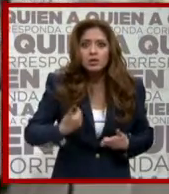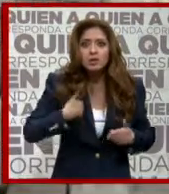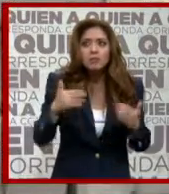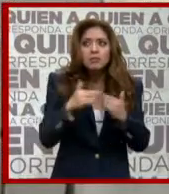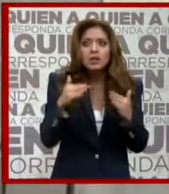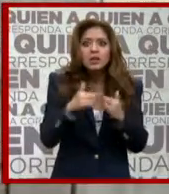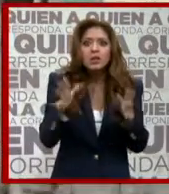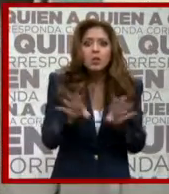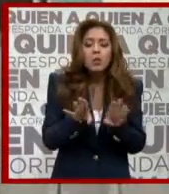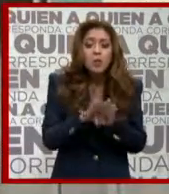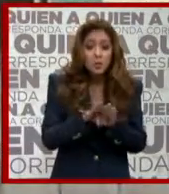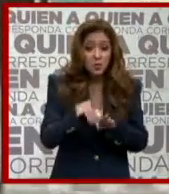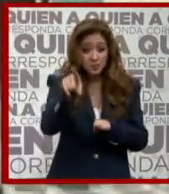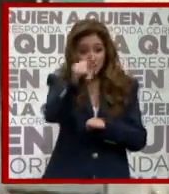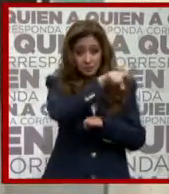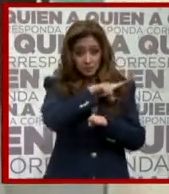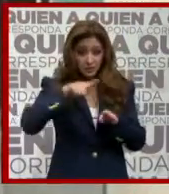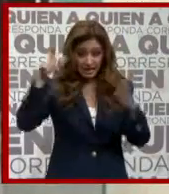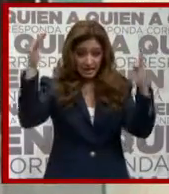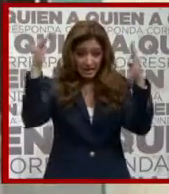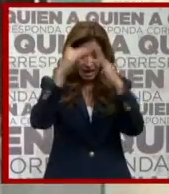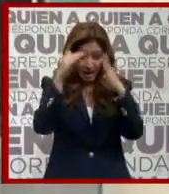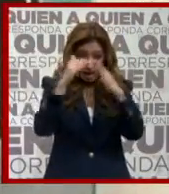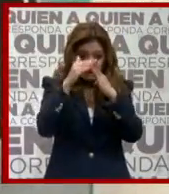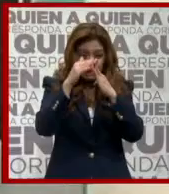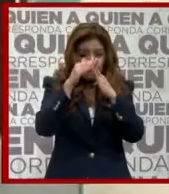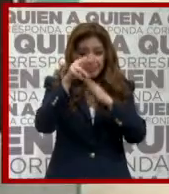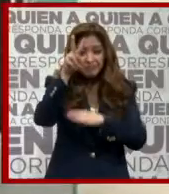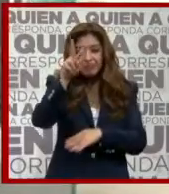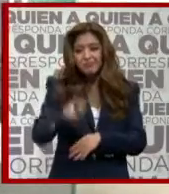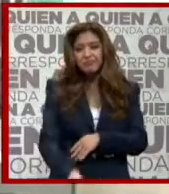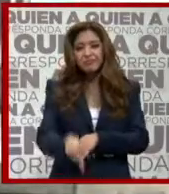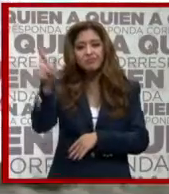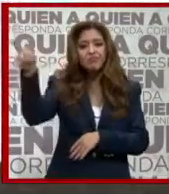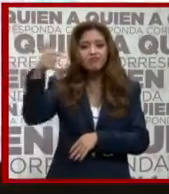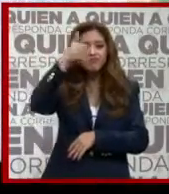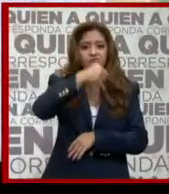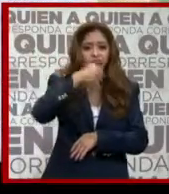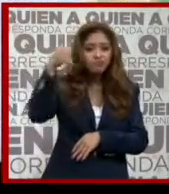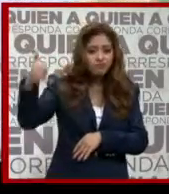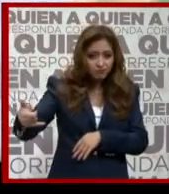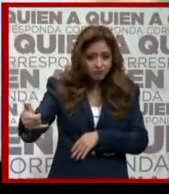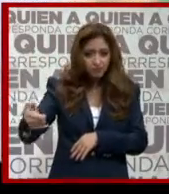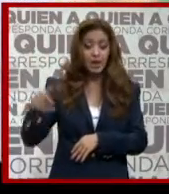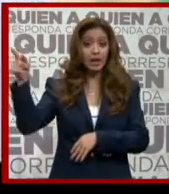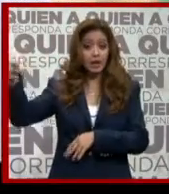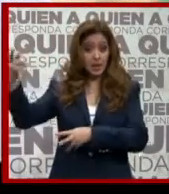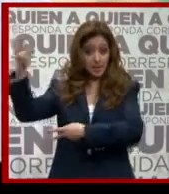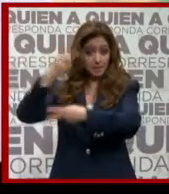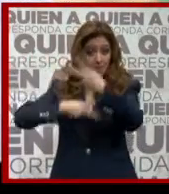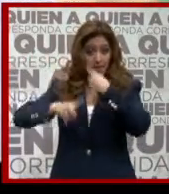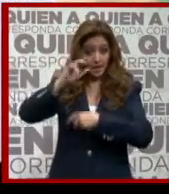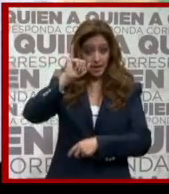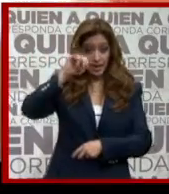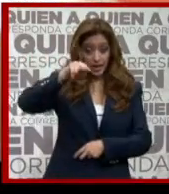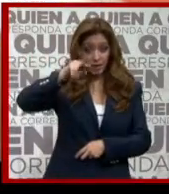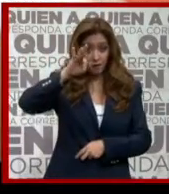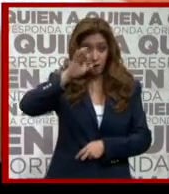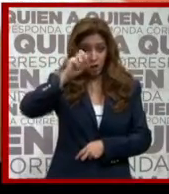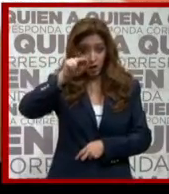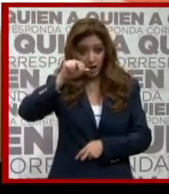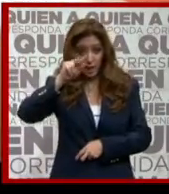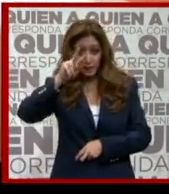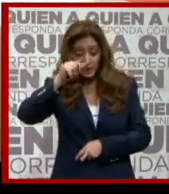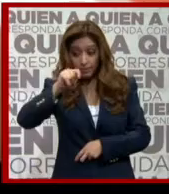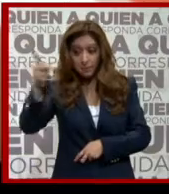casa. Las viviendas de la zona de desastre eran de interés social. Infonavit llegó, no sé si al siguiente día, fue